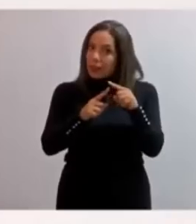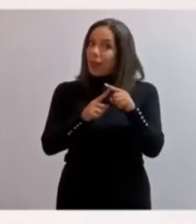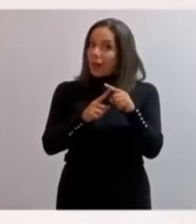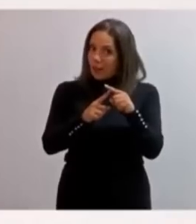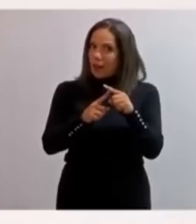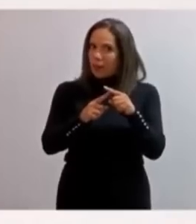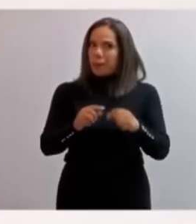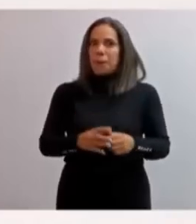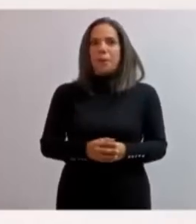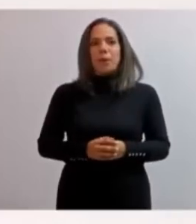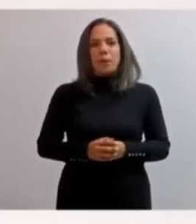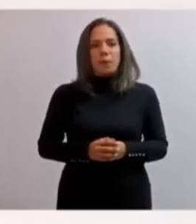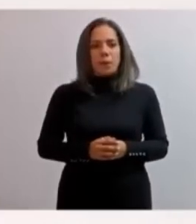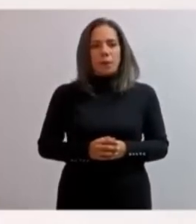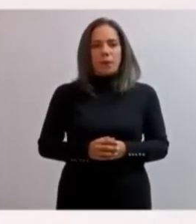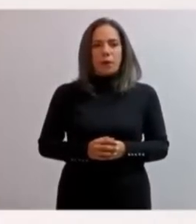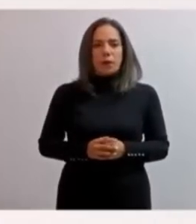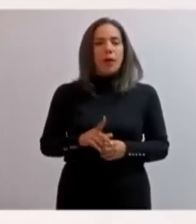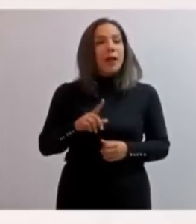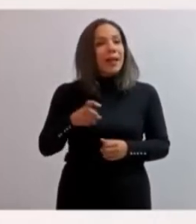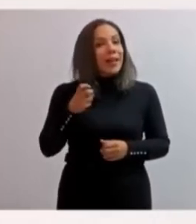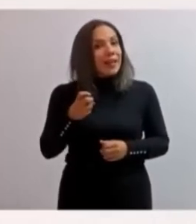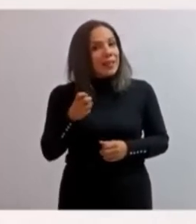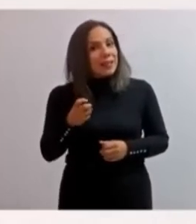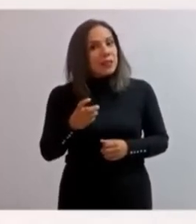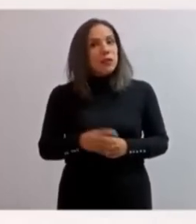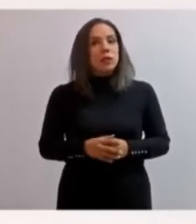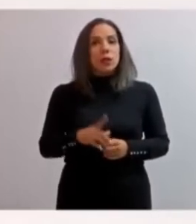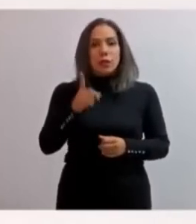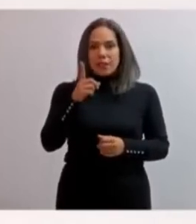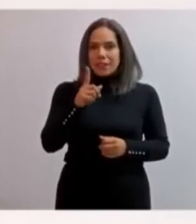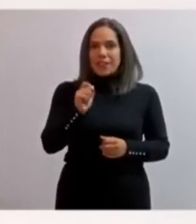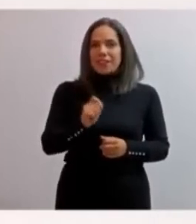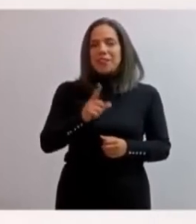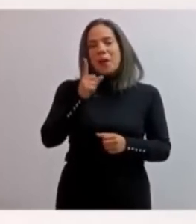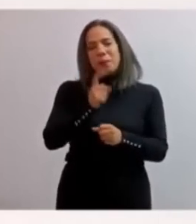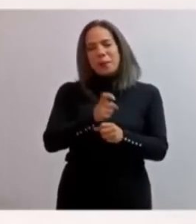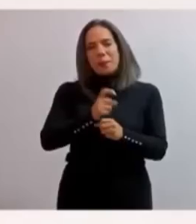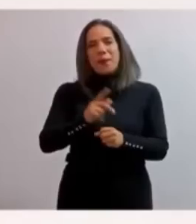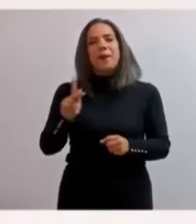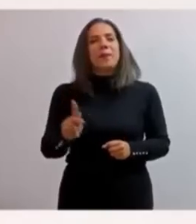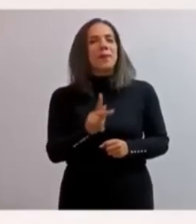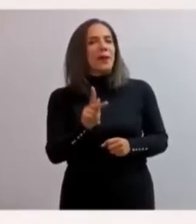dicha transformación. Esto me lleva a la primera pregunta.